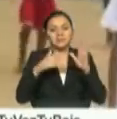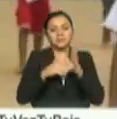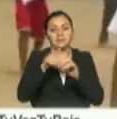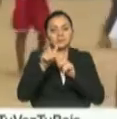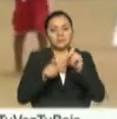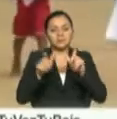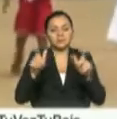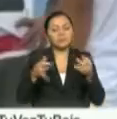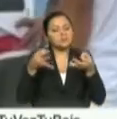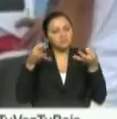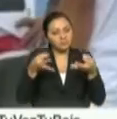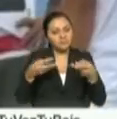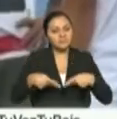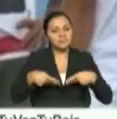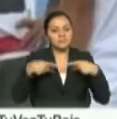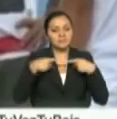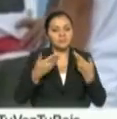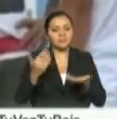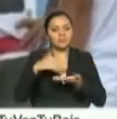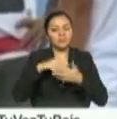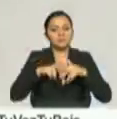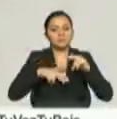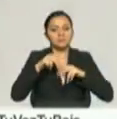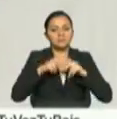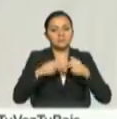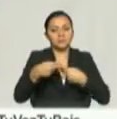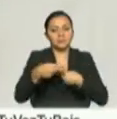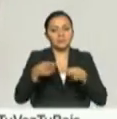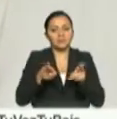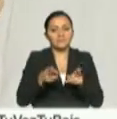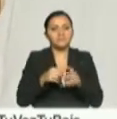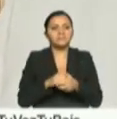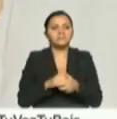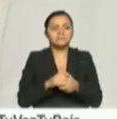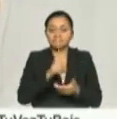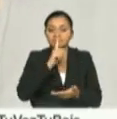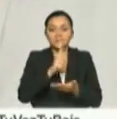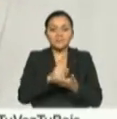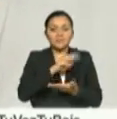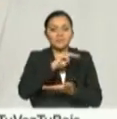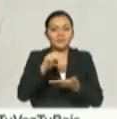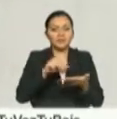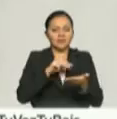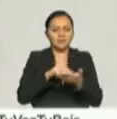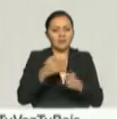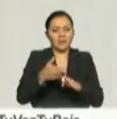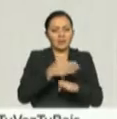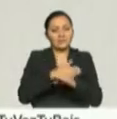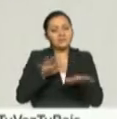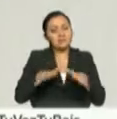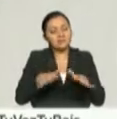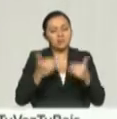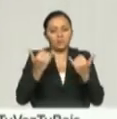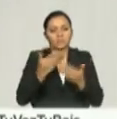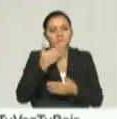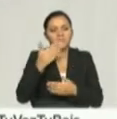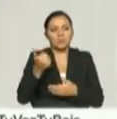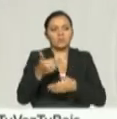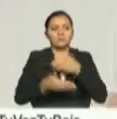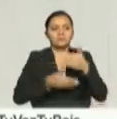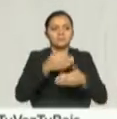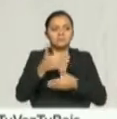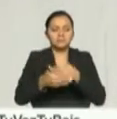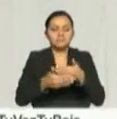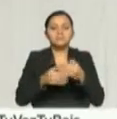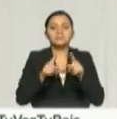viven dignamente mientras se reconstruyen sus hogares. Manabí y Esmeraldas quedarán mejor que antes en lo material, pero también esto